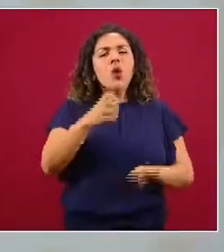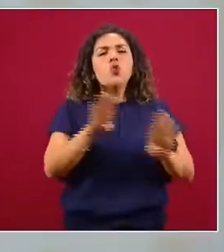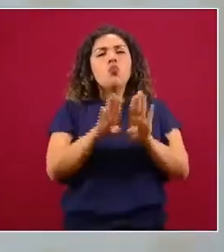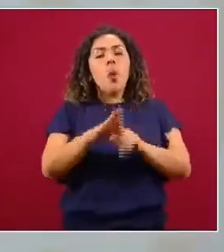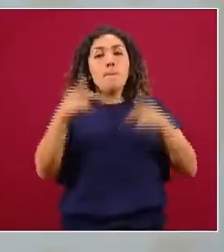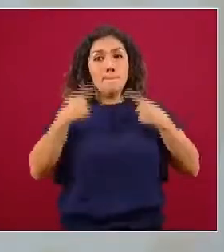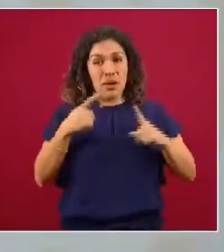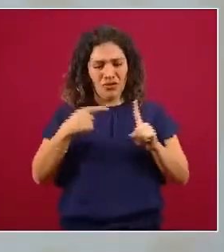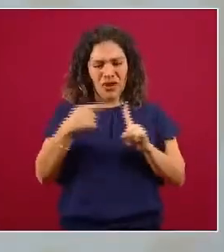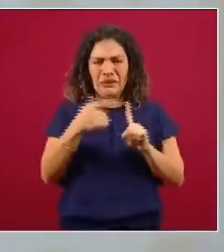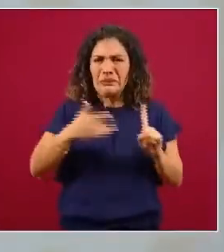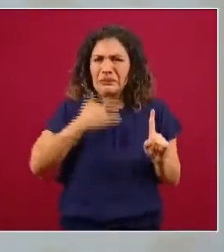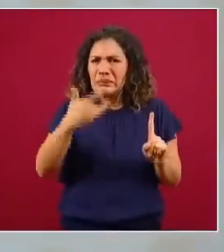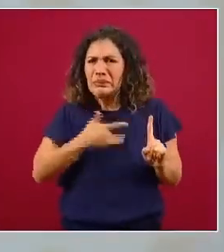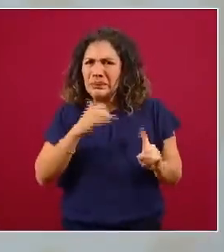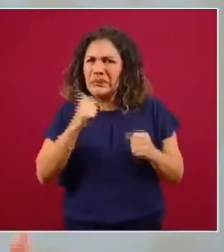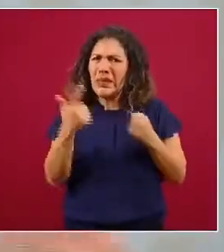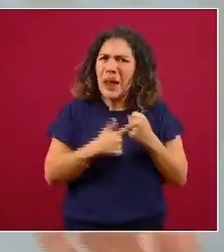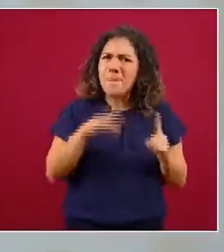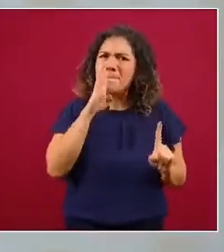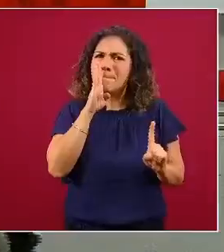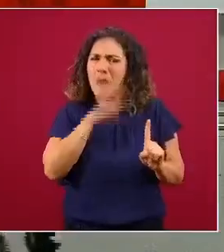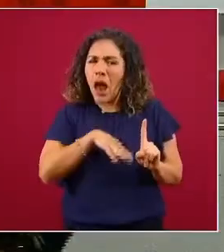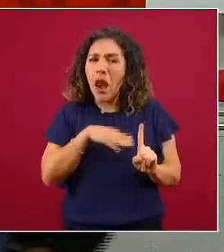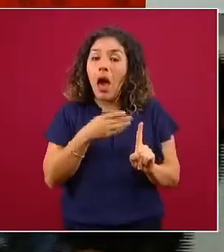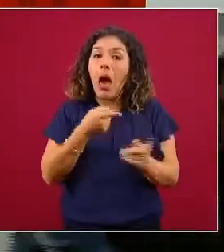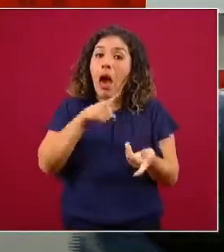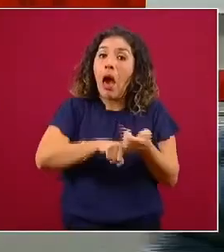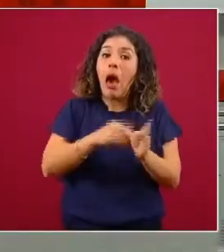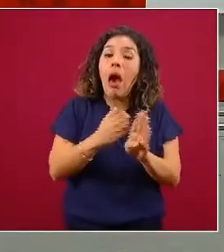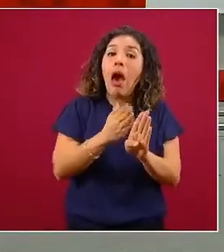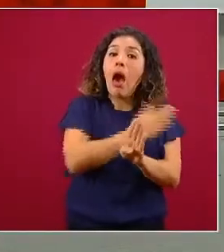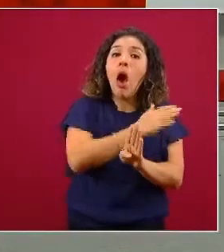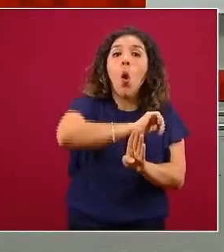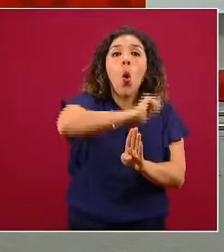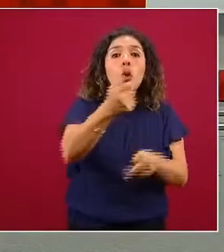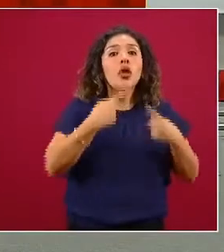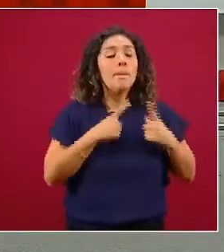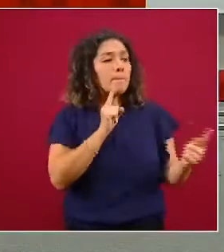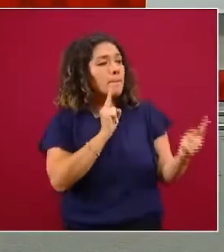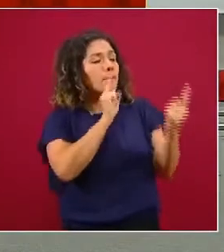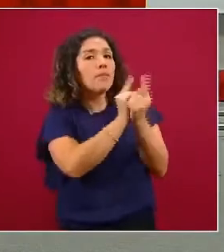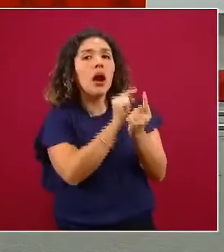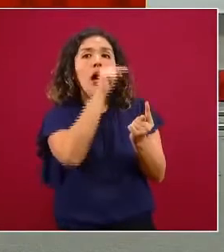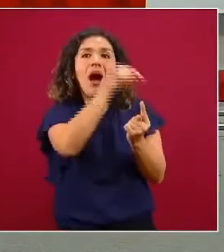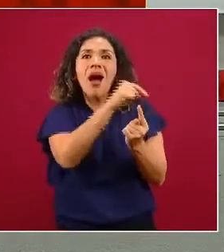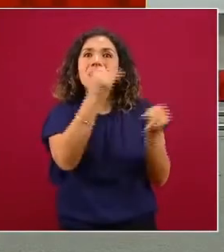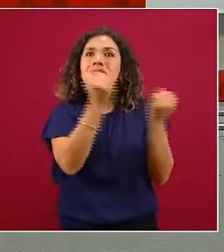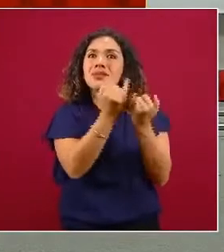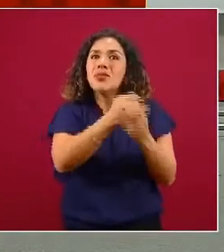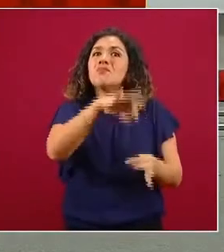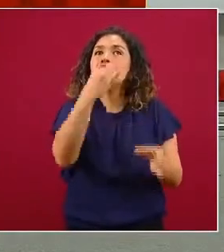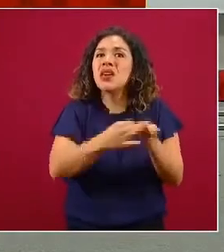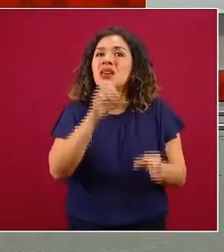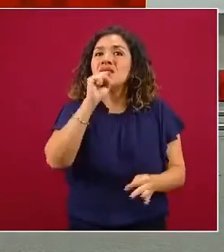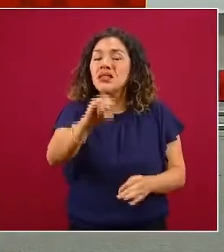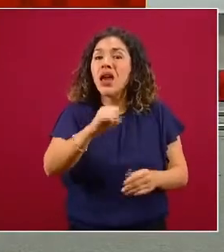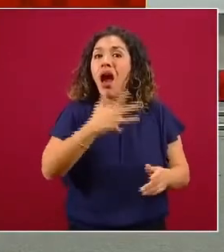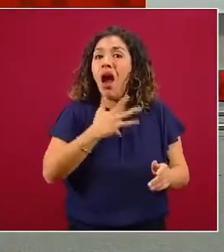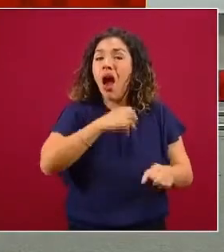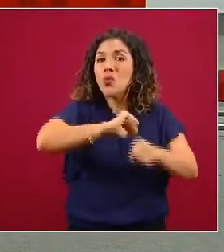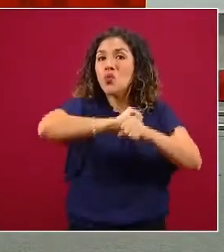una persona con síntomas tiene el antecedente de haber convivido con otra persona que es confirmada a